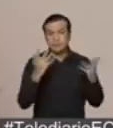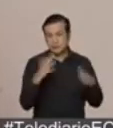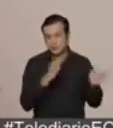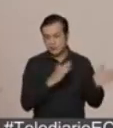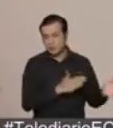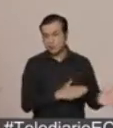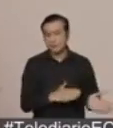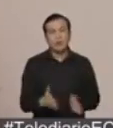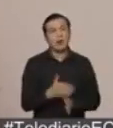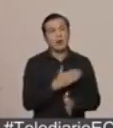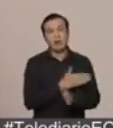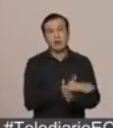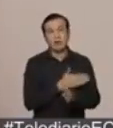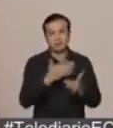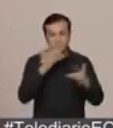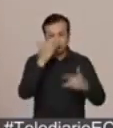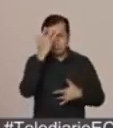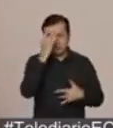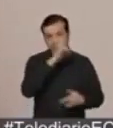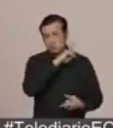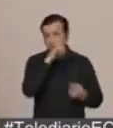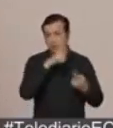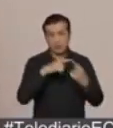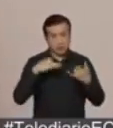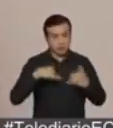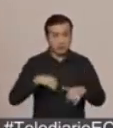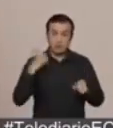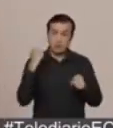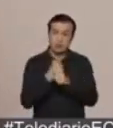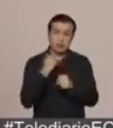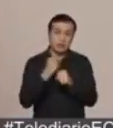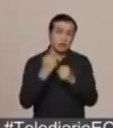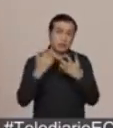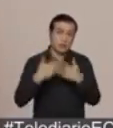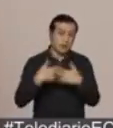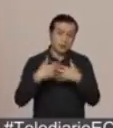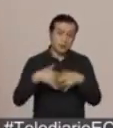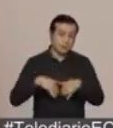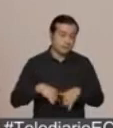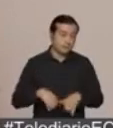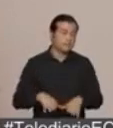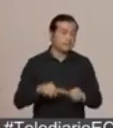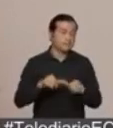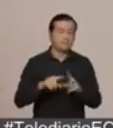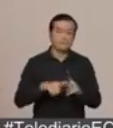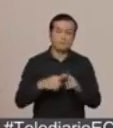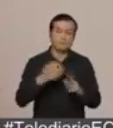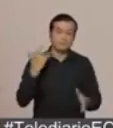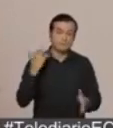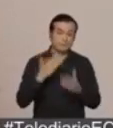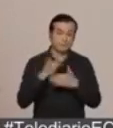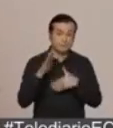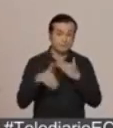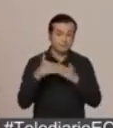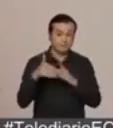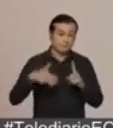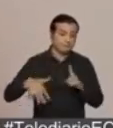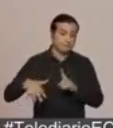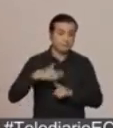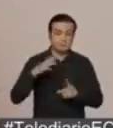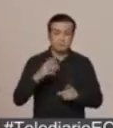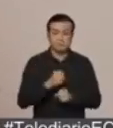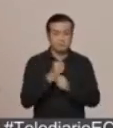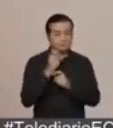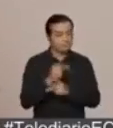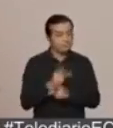operando desde antes de la pandemia y no han parado en un solo día. Procuramos desde el inicio que todas las condiciones de bioseguridad